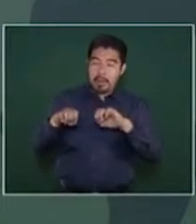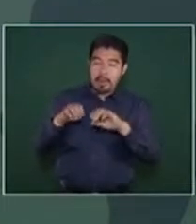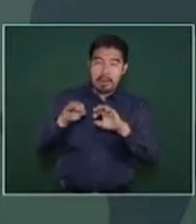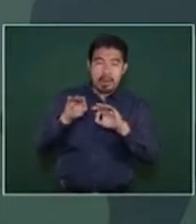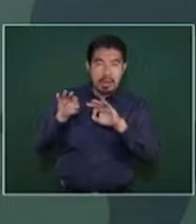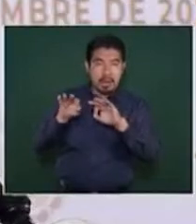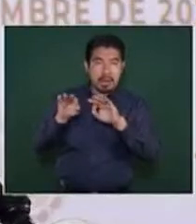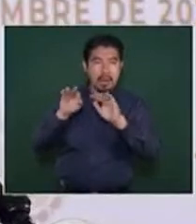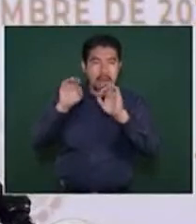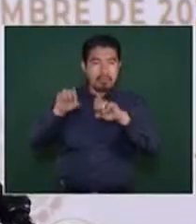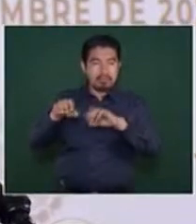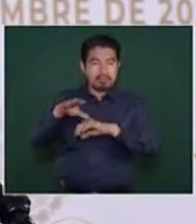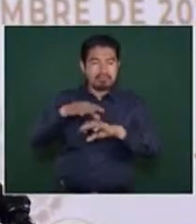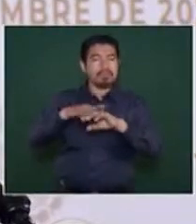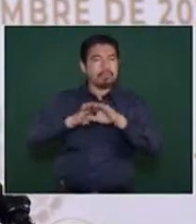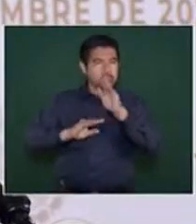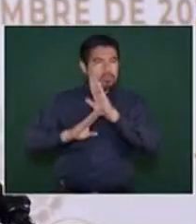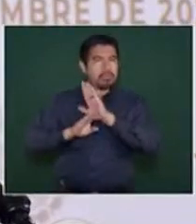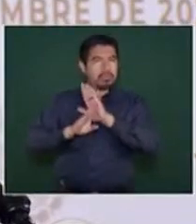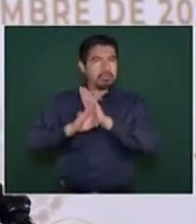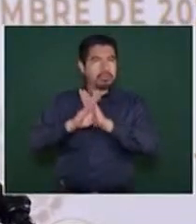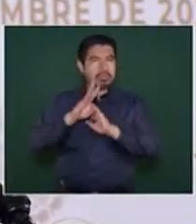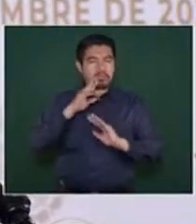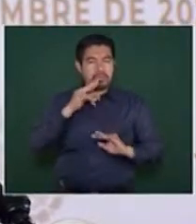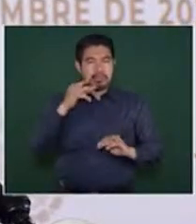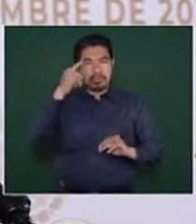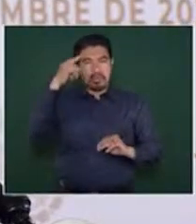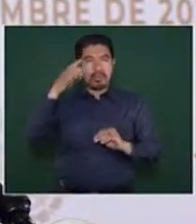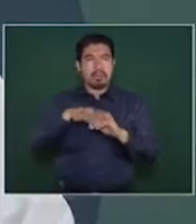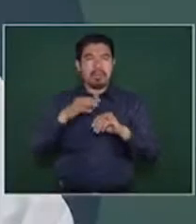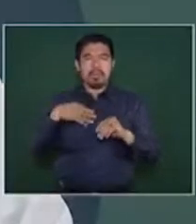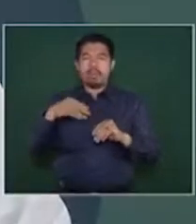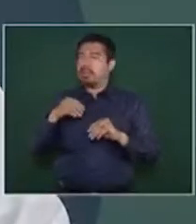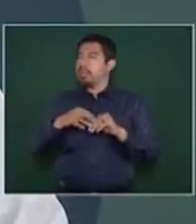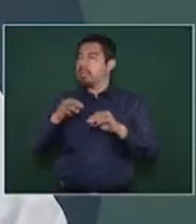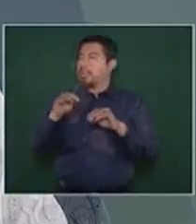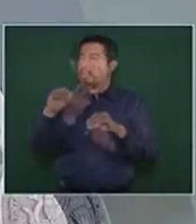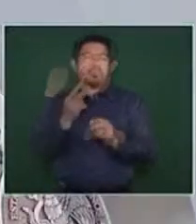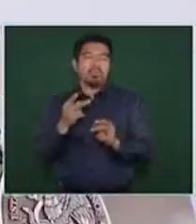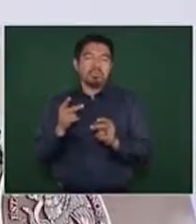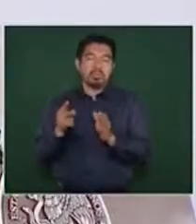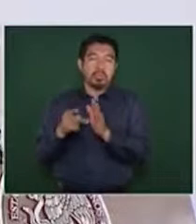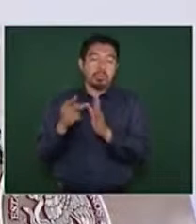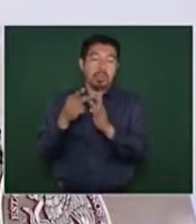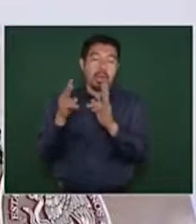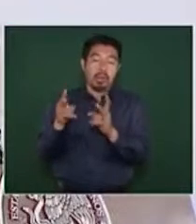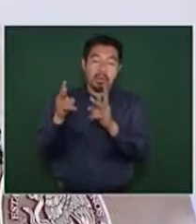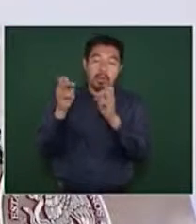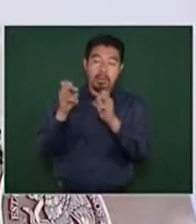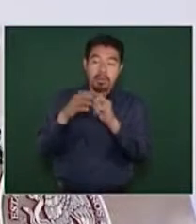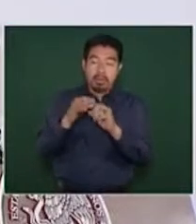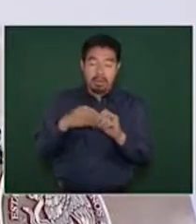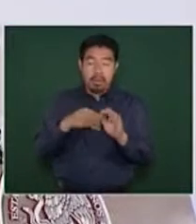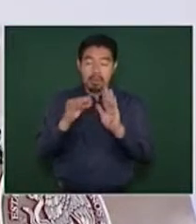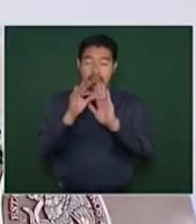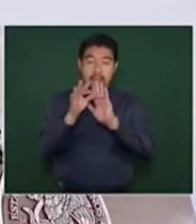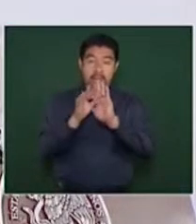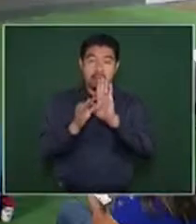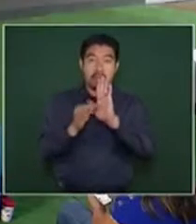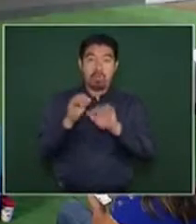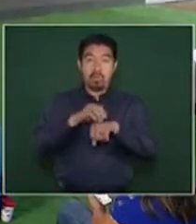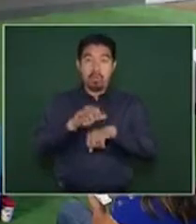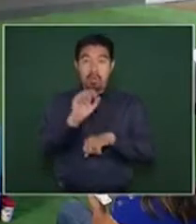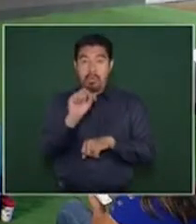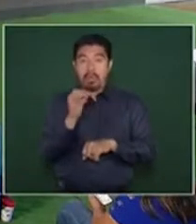tesis es infinitamente menor, dijo, al daño que han realizado personajes como Enrique Krause y el académico